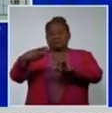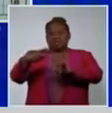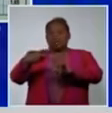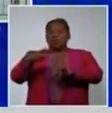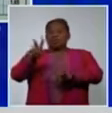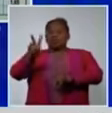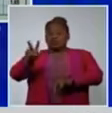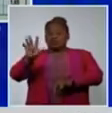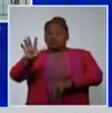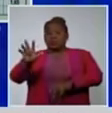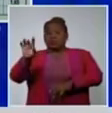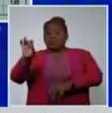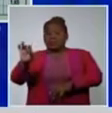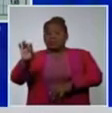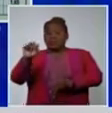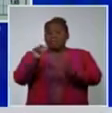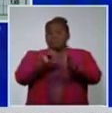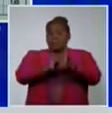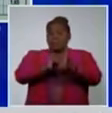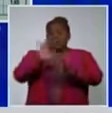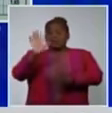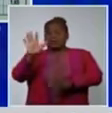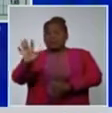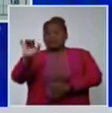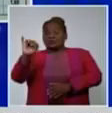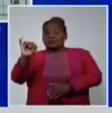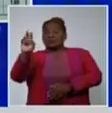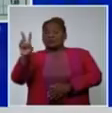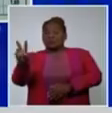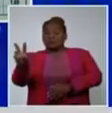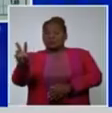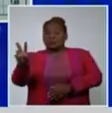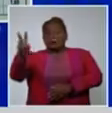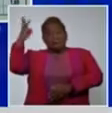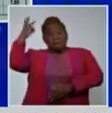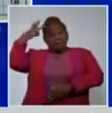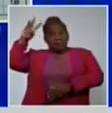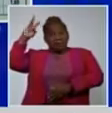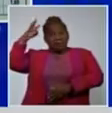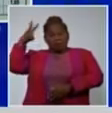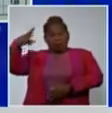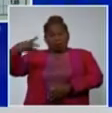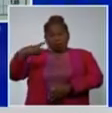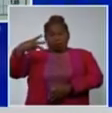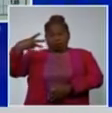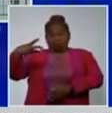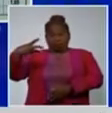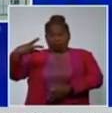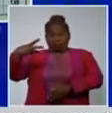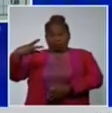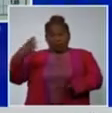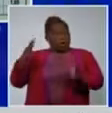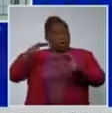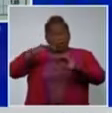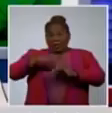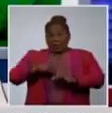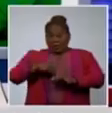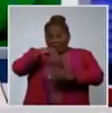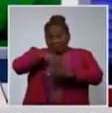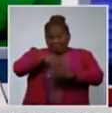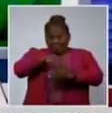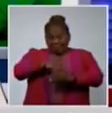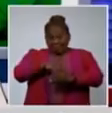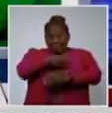257 mil futuros por méxico aunque no está entre los países con mayor número de